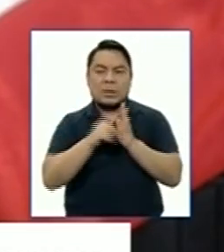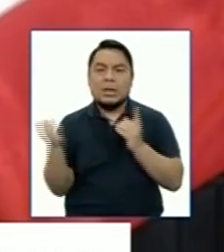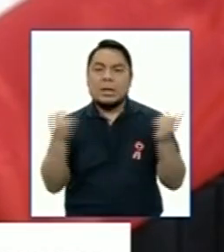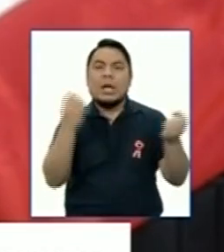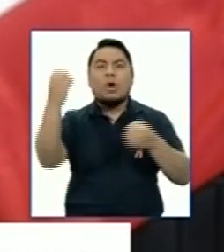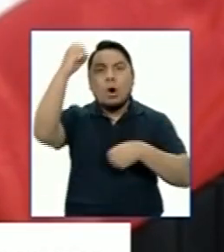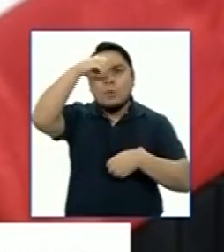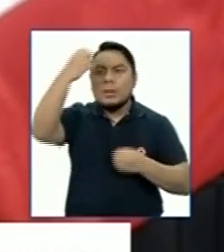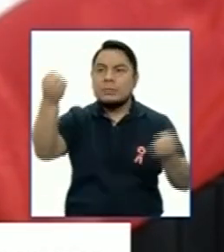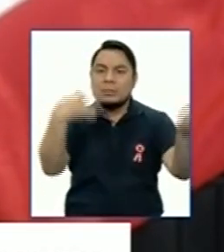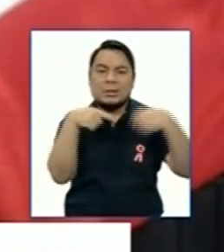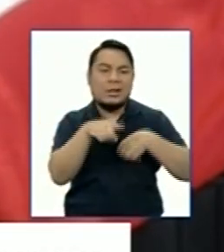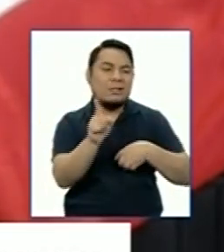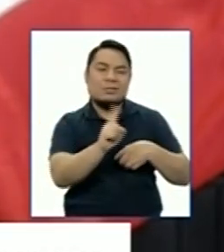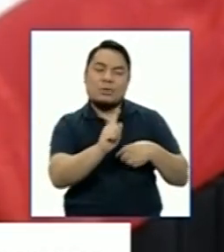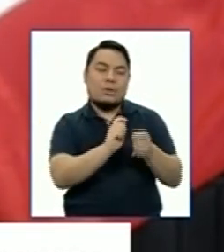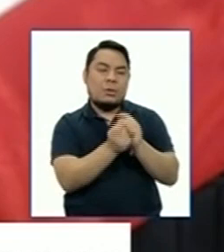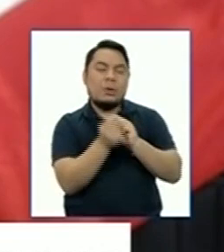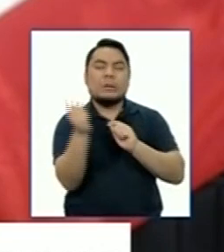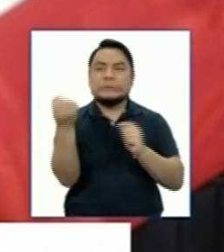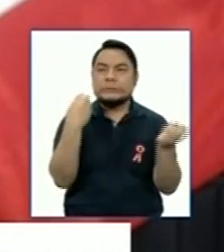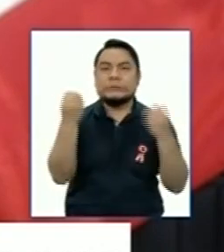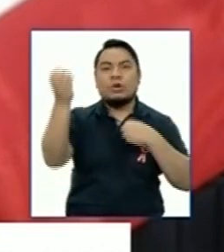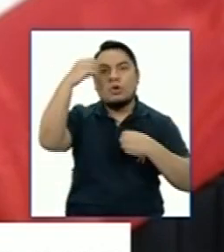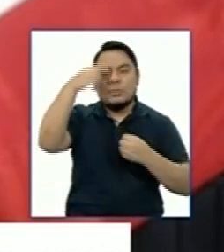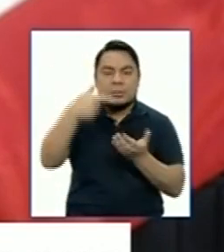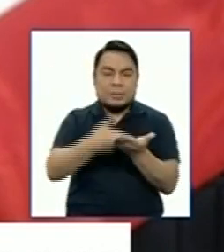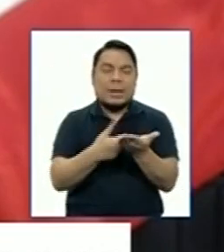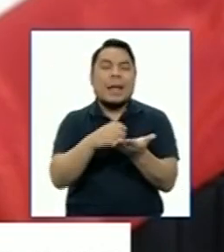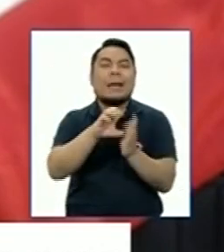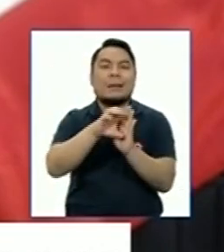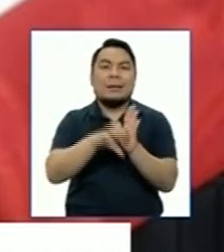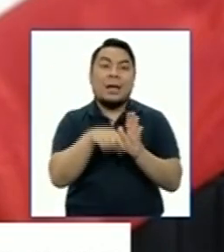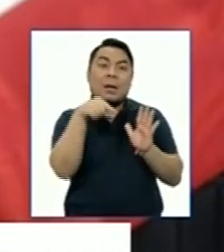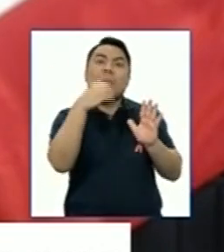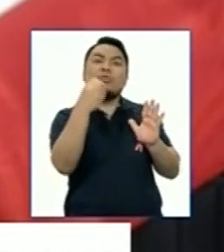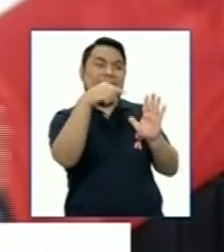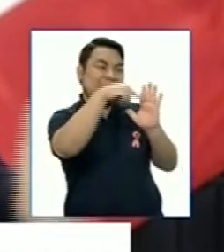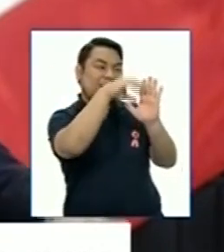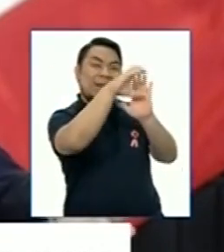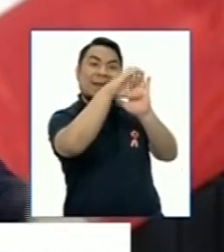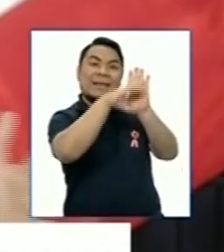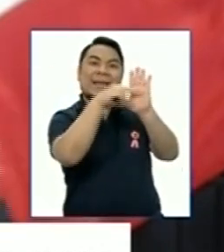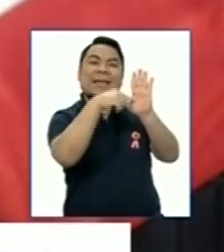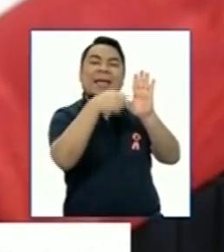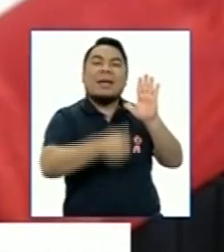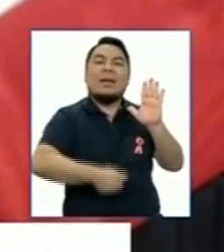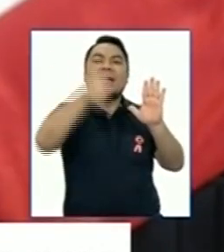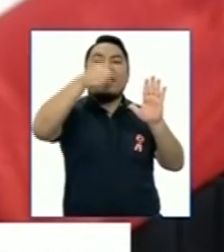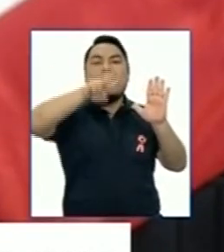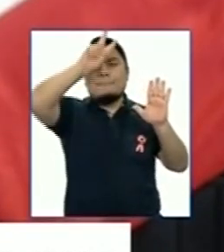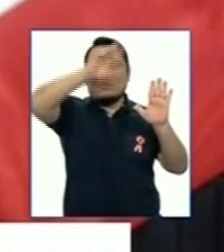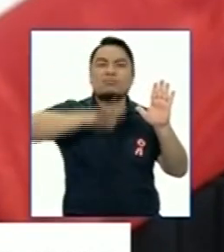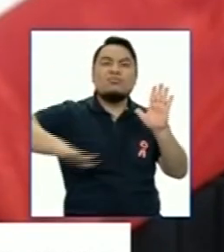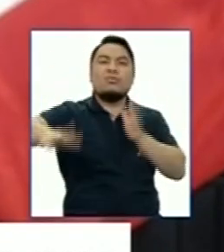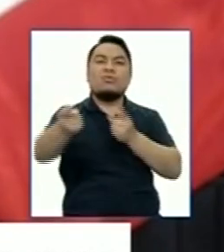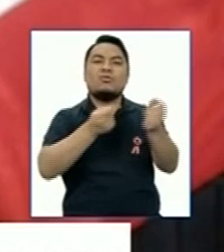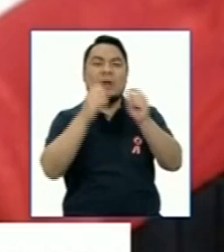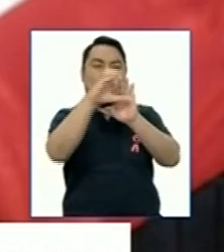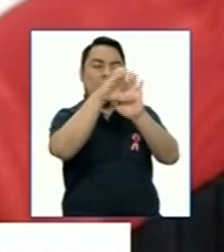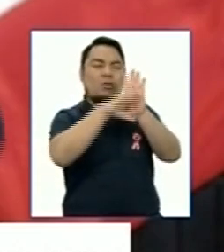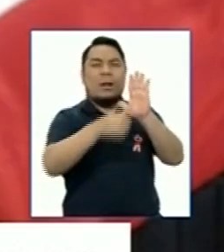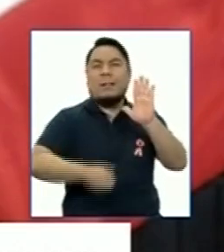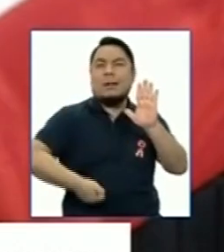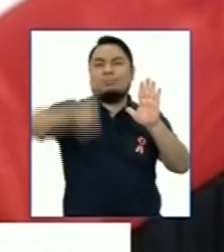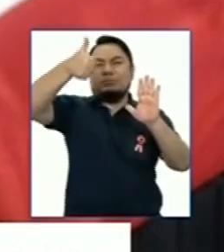presiones y de chantajes entre el congreso y el ejecutivo ya que se está dando este acercamiento alrededor del tema